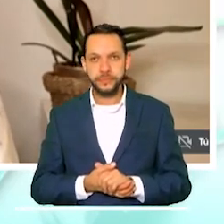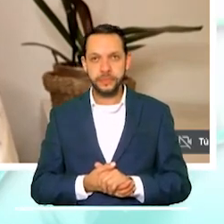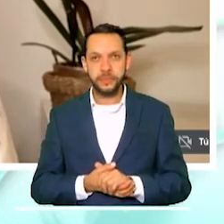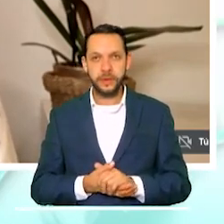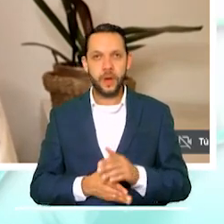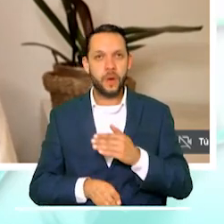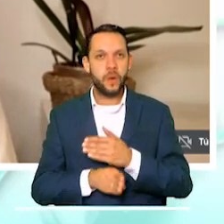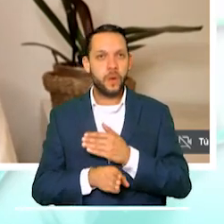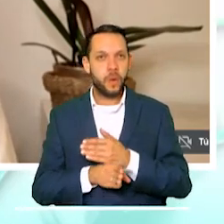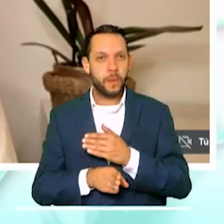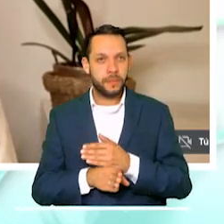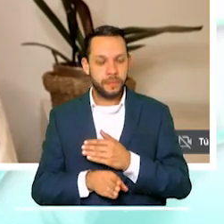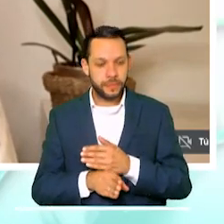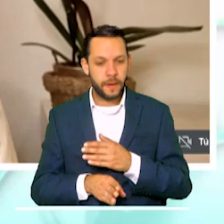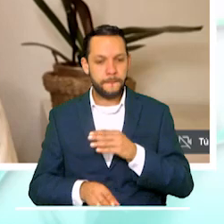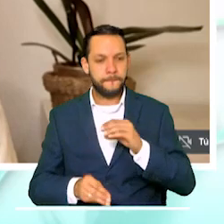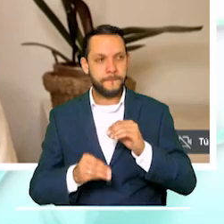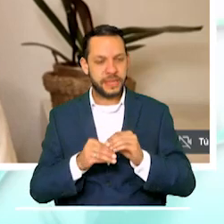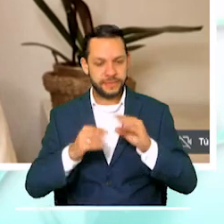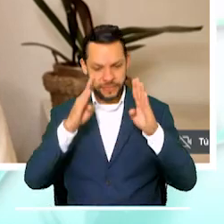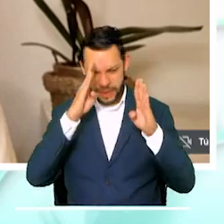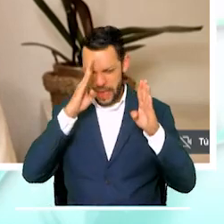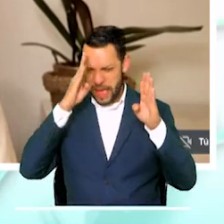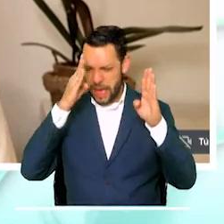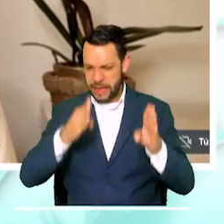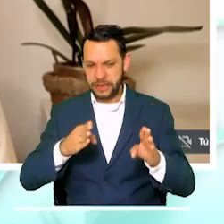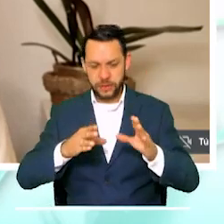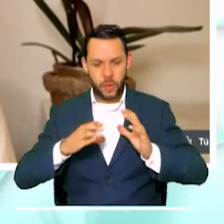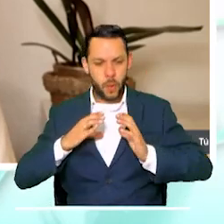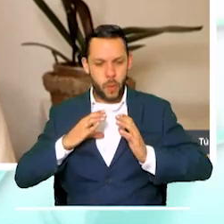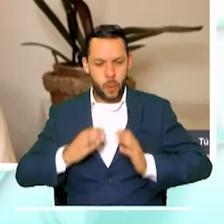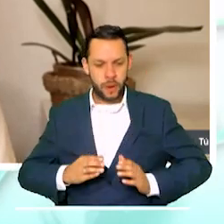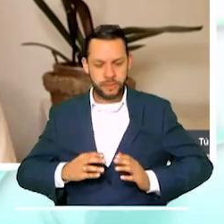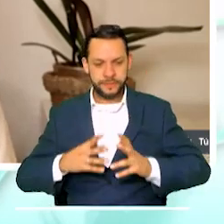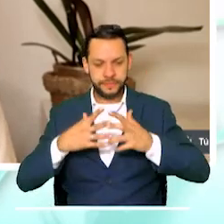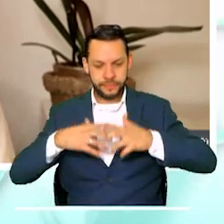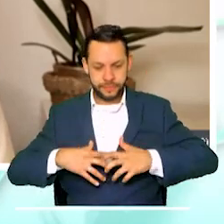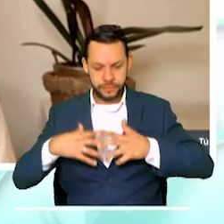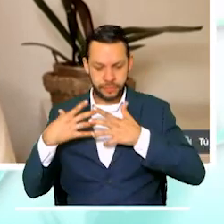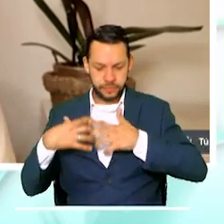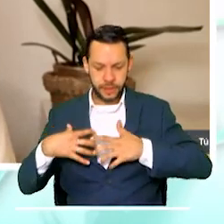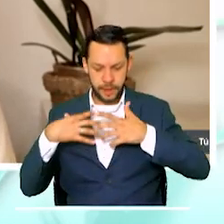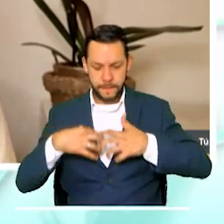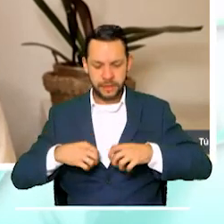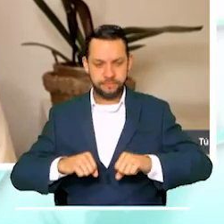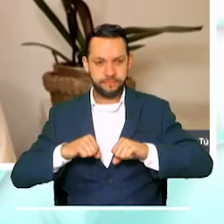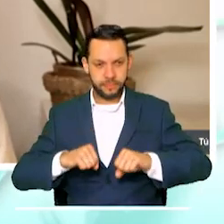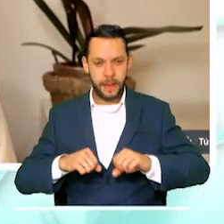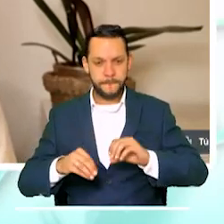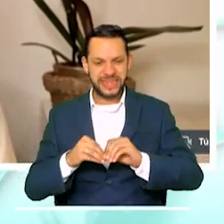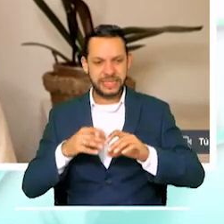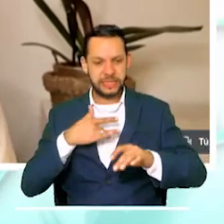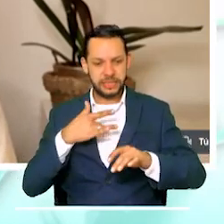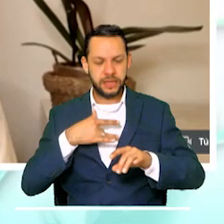Llevamos toda nuestra atención al cuerpo y las sensaciones.